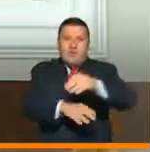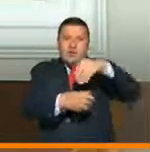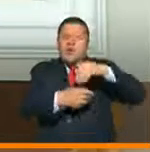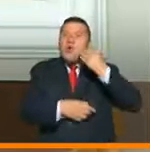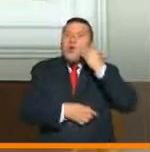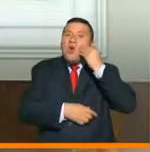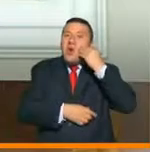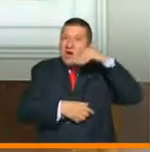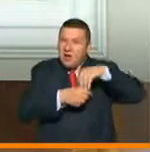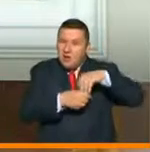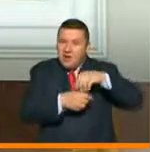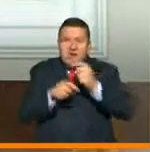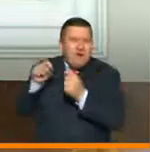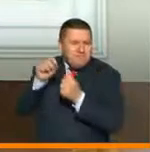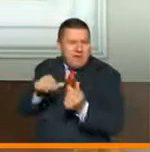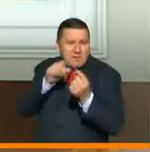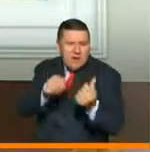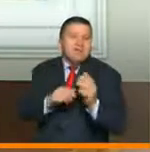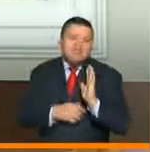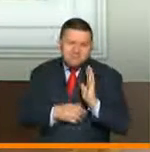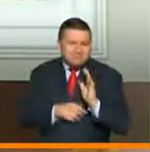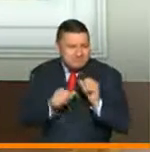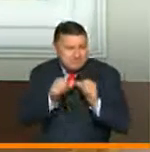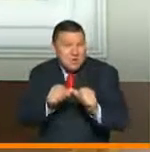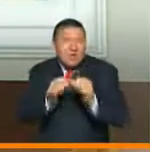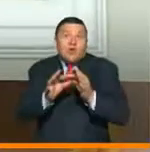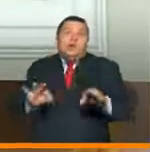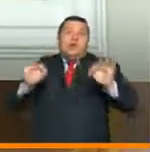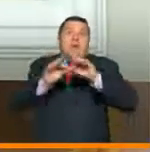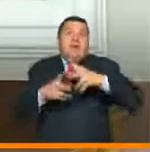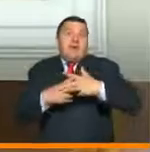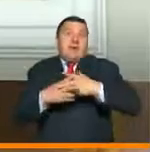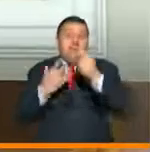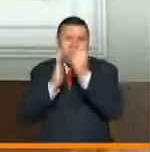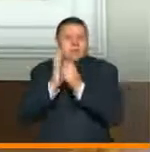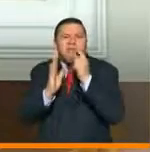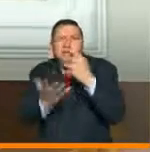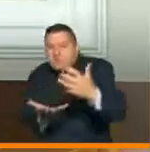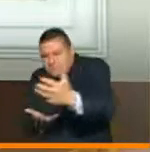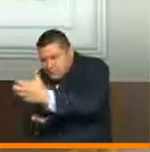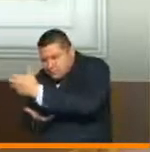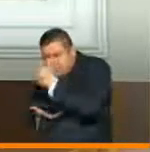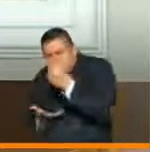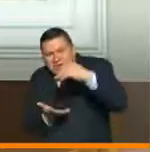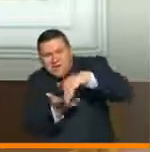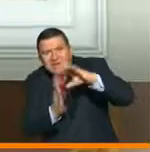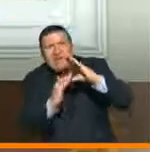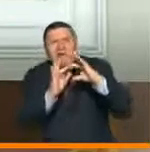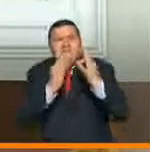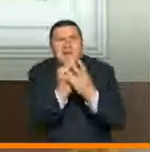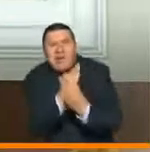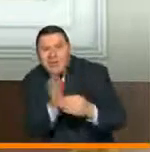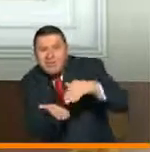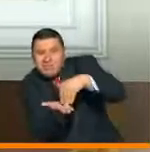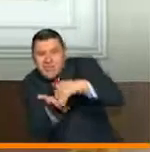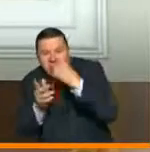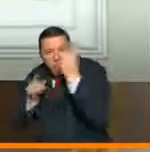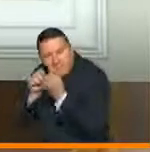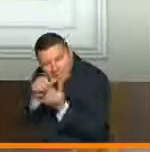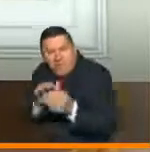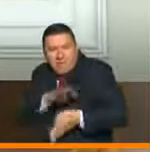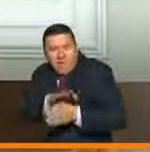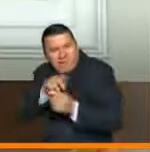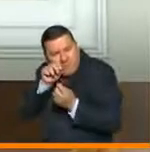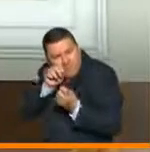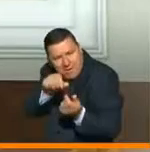de hogares esta ha sido una herramienta para que lleguen recursos a familias vulnerables y